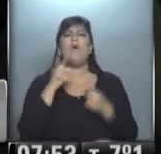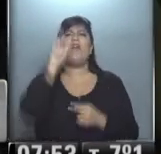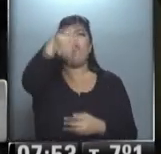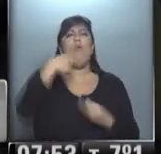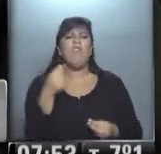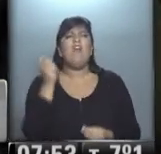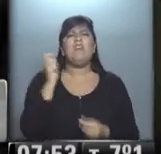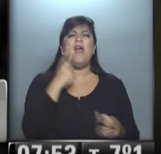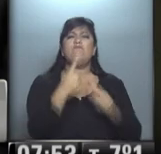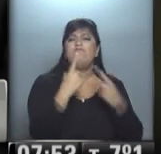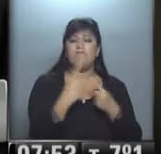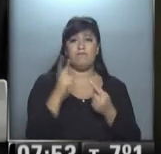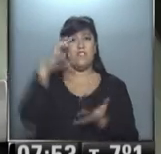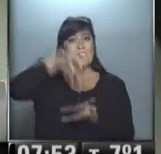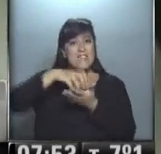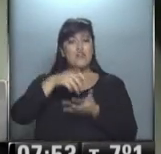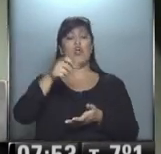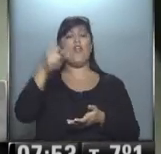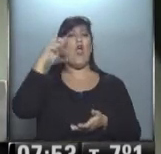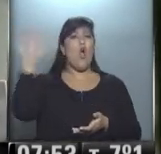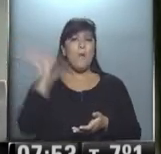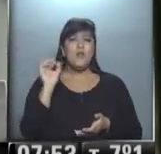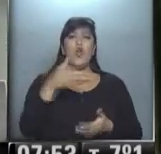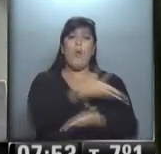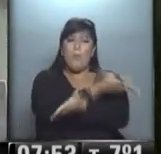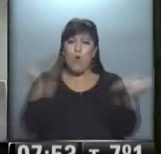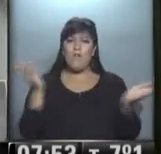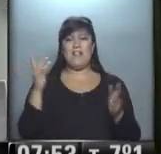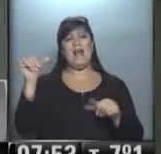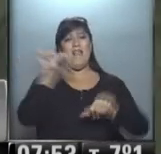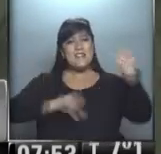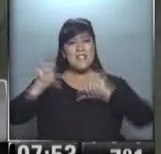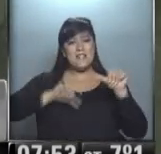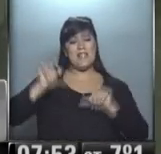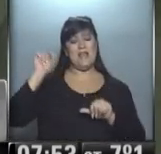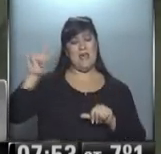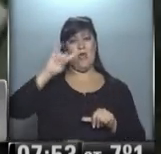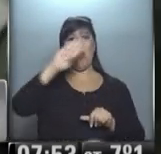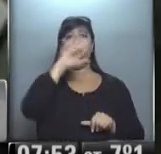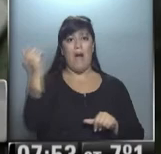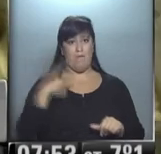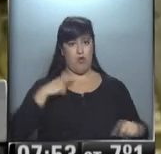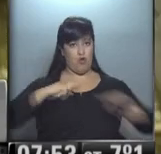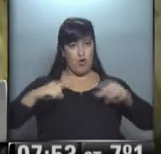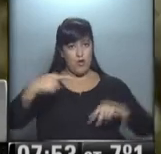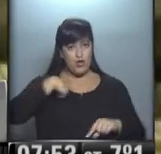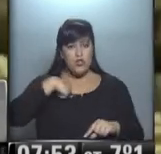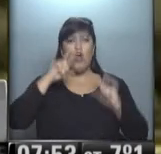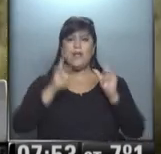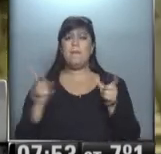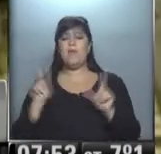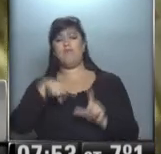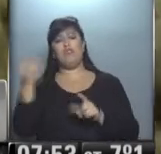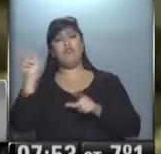es el centro de opinión pública y estudios sociales de la favorita acción ya de la uba que yo coordino y un equipo que